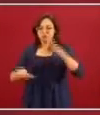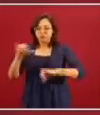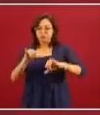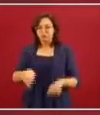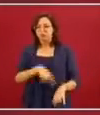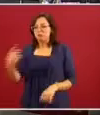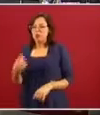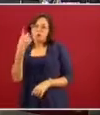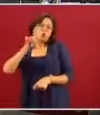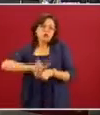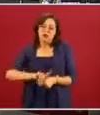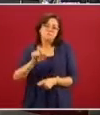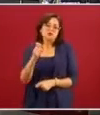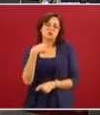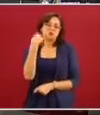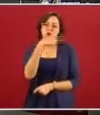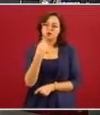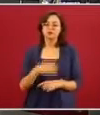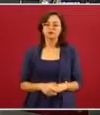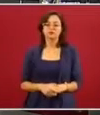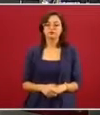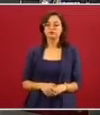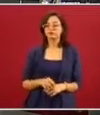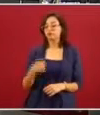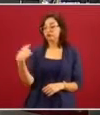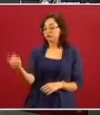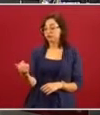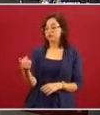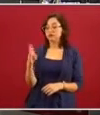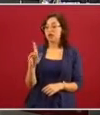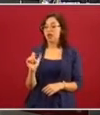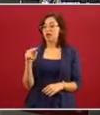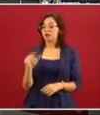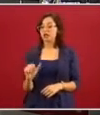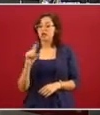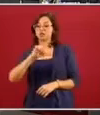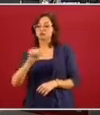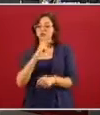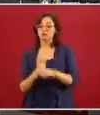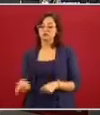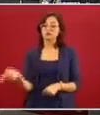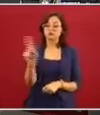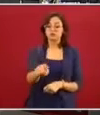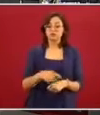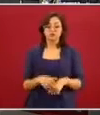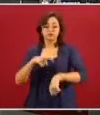pero difícilmente más que eso. Penúltima pregunta, Blanca Valadez, y lo expuso usted. Son